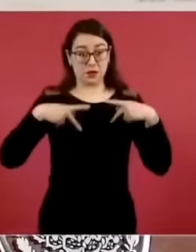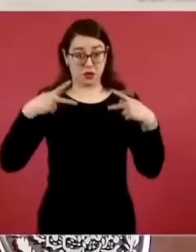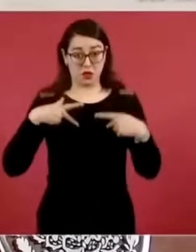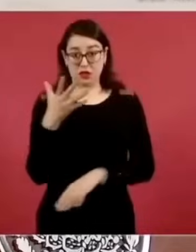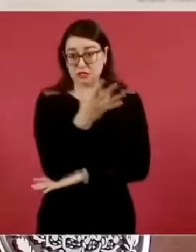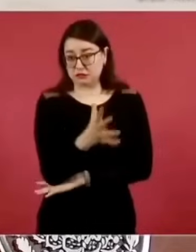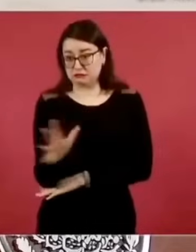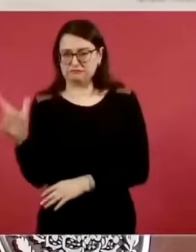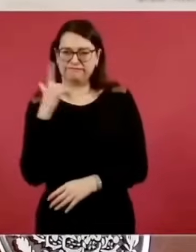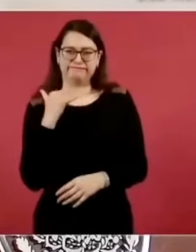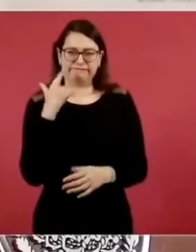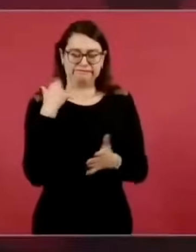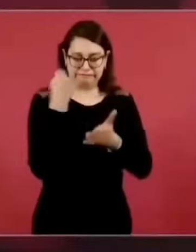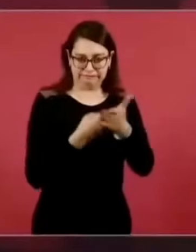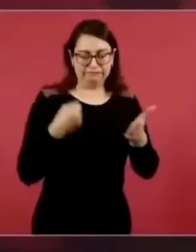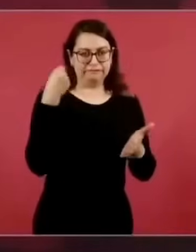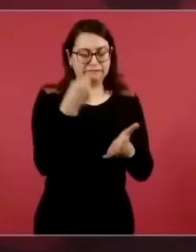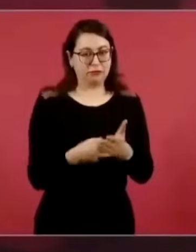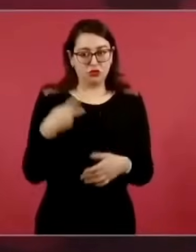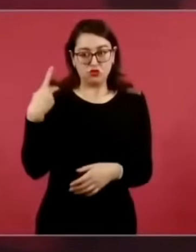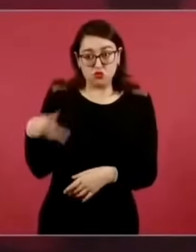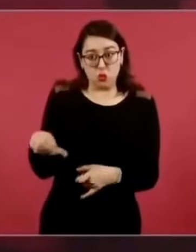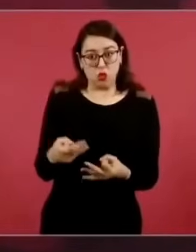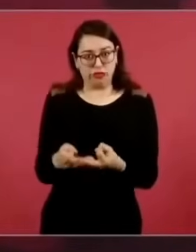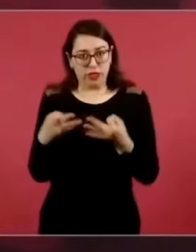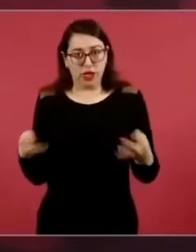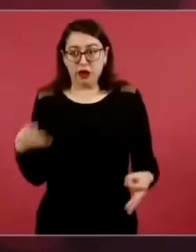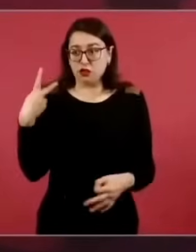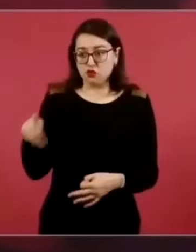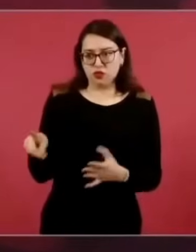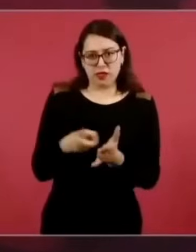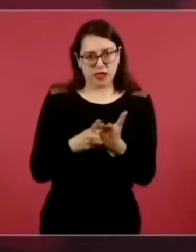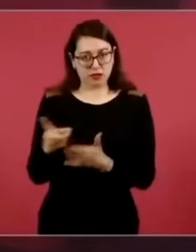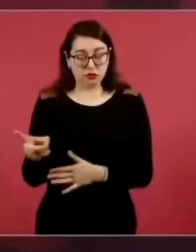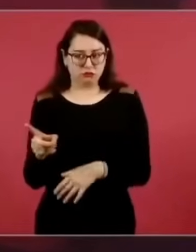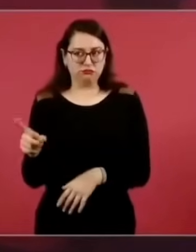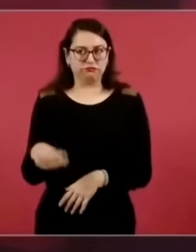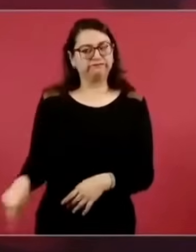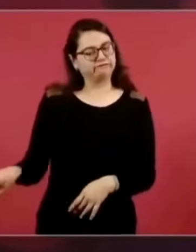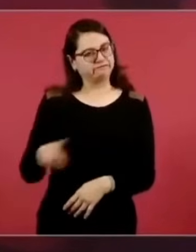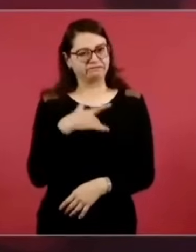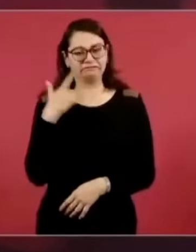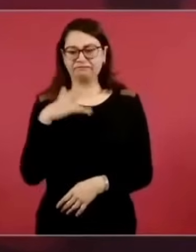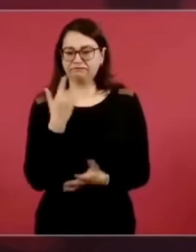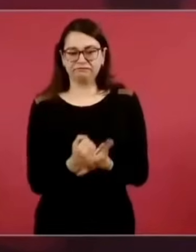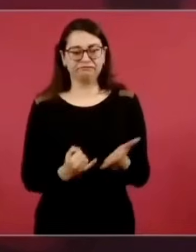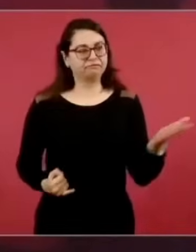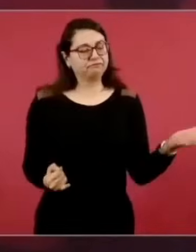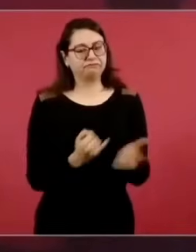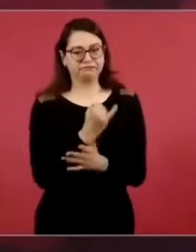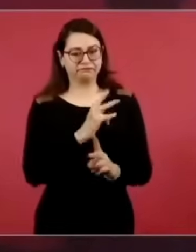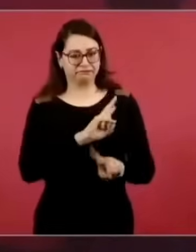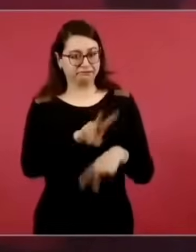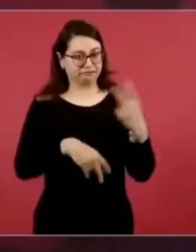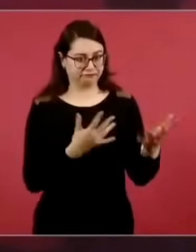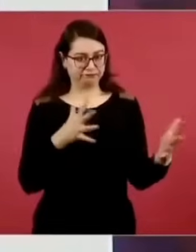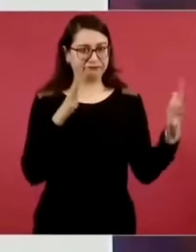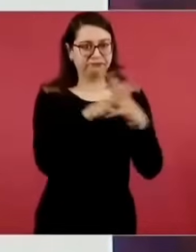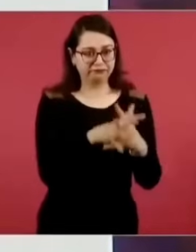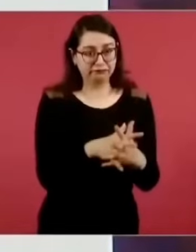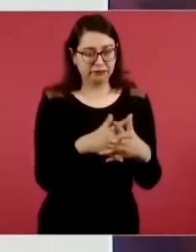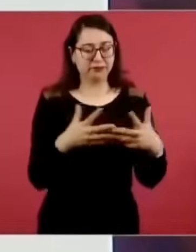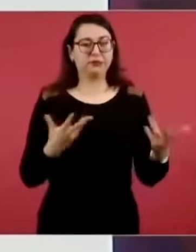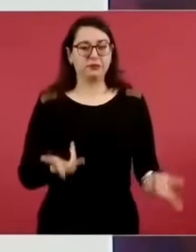es de quien la trabaja. Entonces, es hasta que llega el general que lleva a cabo eso.